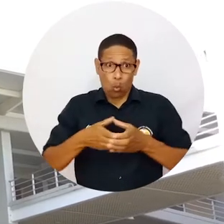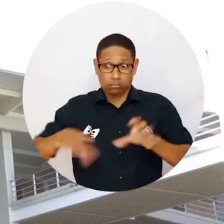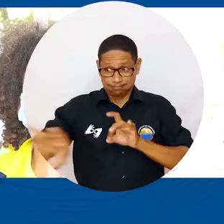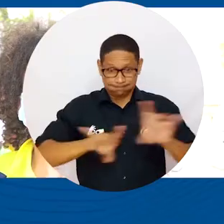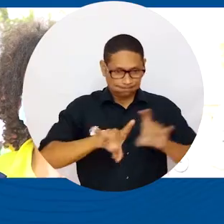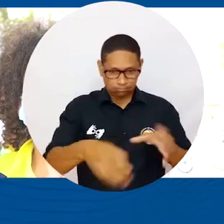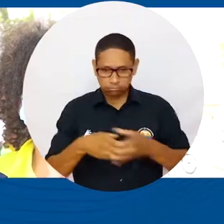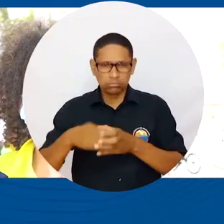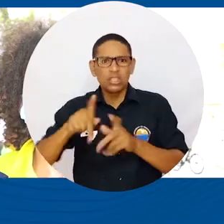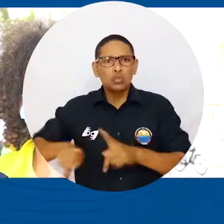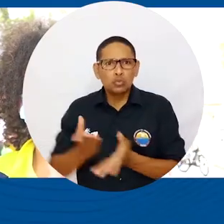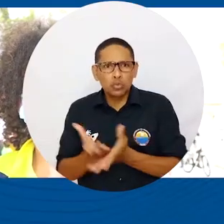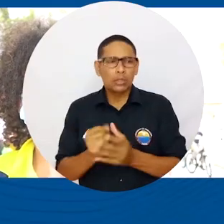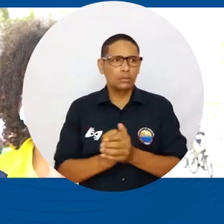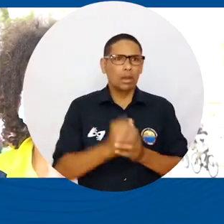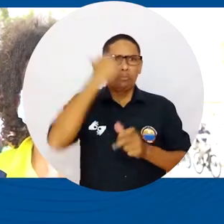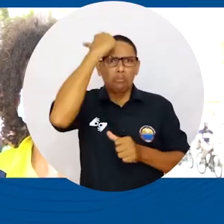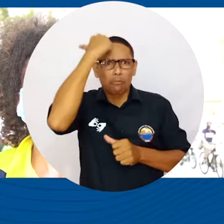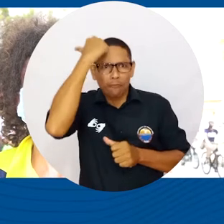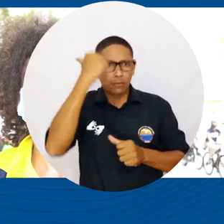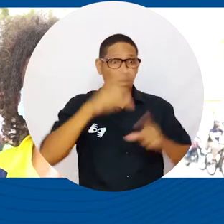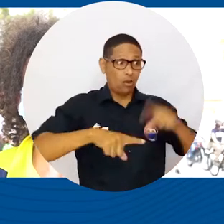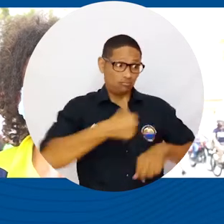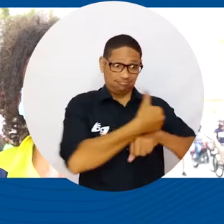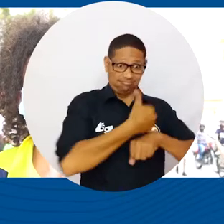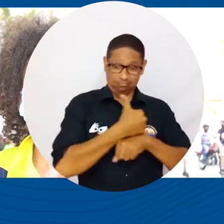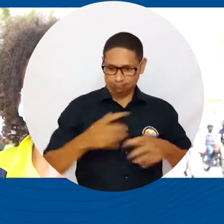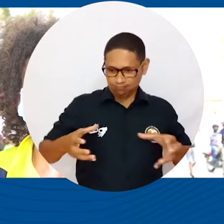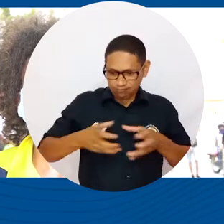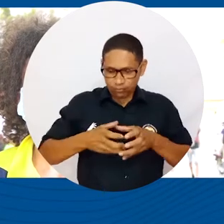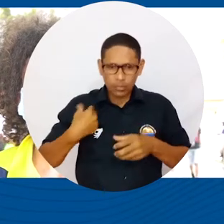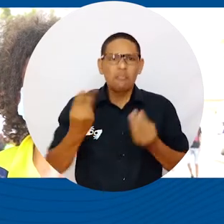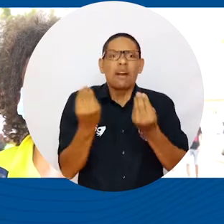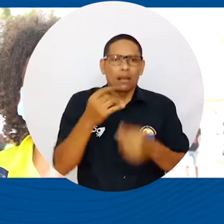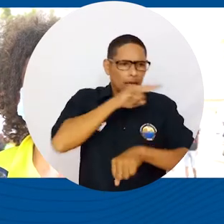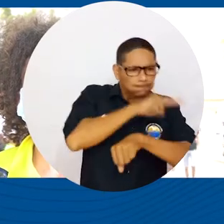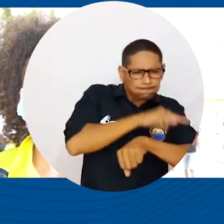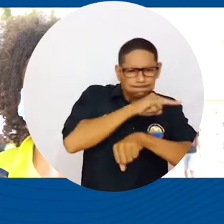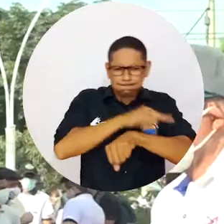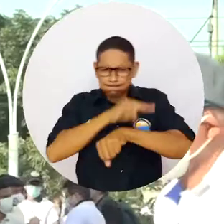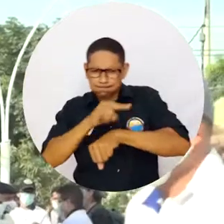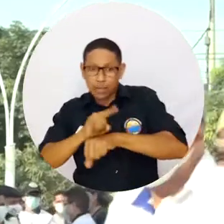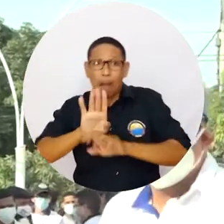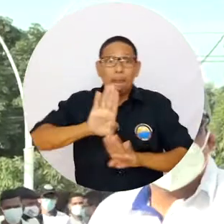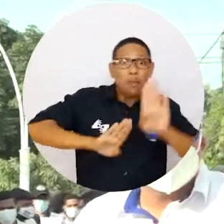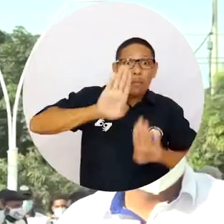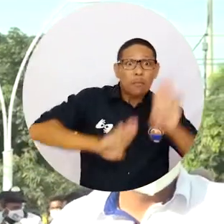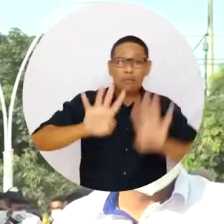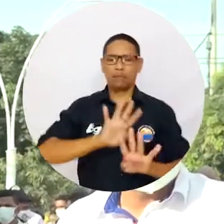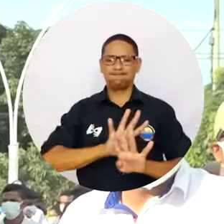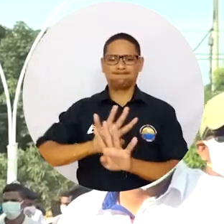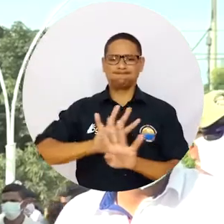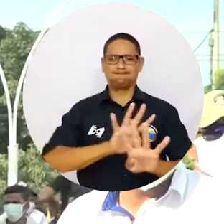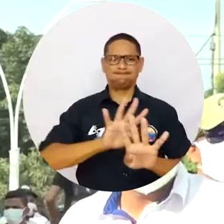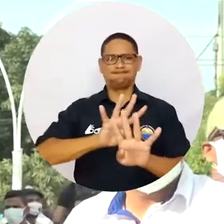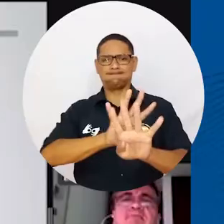garantías integrado por estudiantes, docentes y directivos, con el fin de realizar veeduría a la participación de las distintas